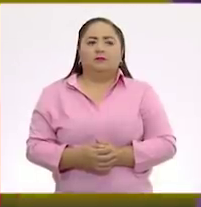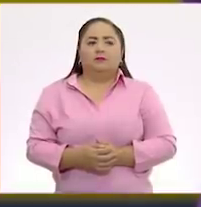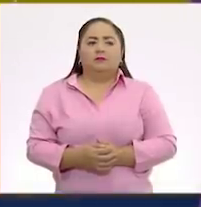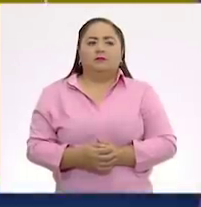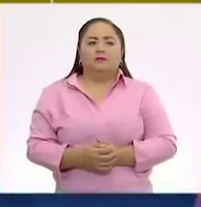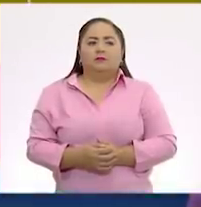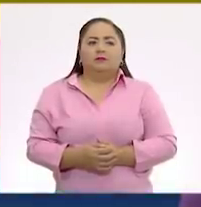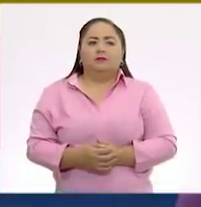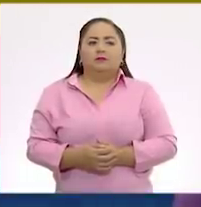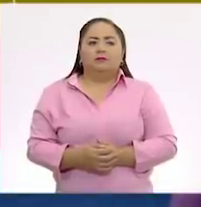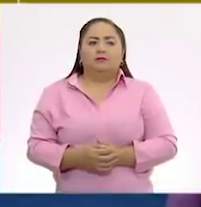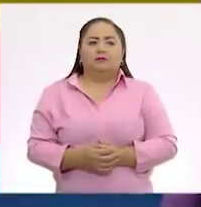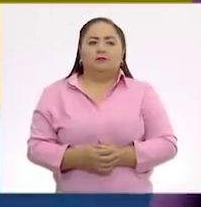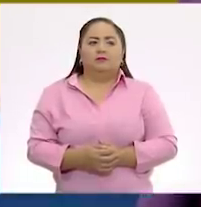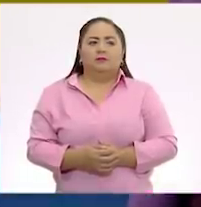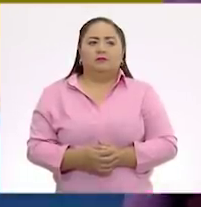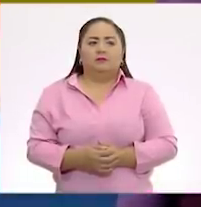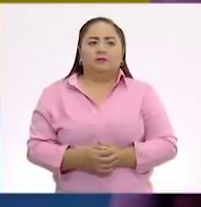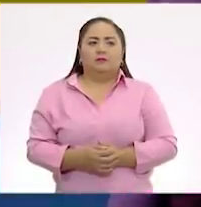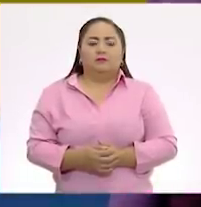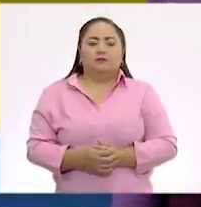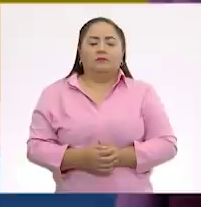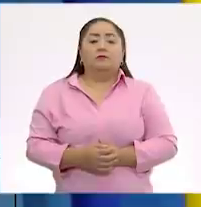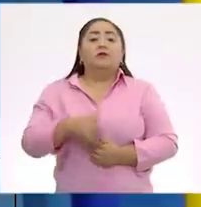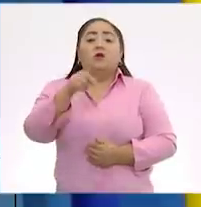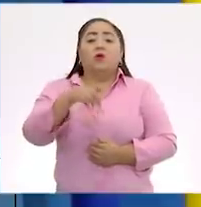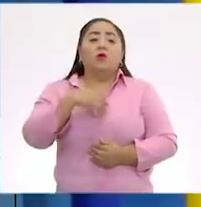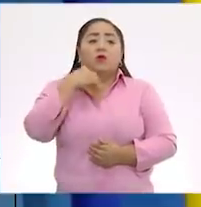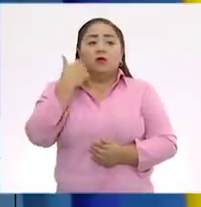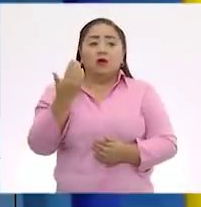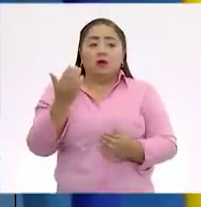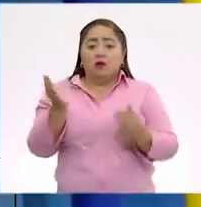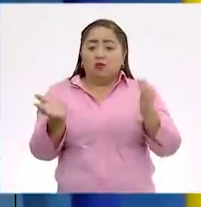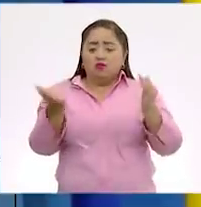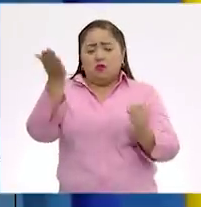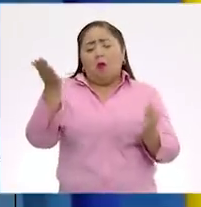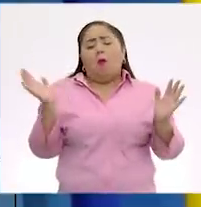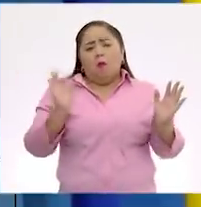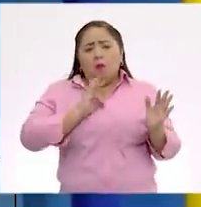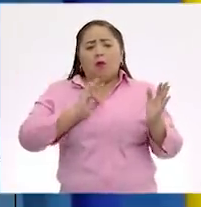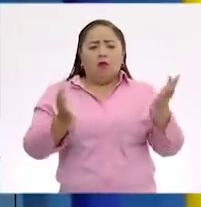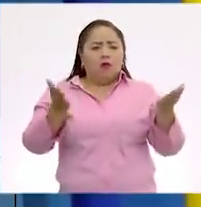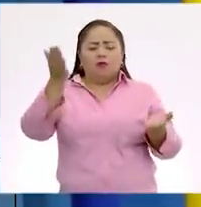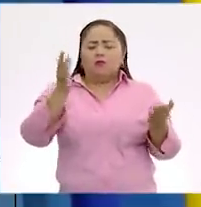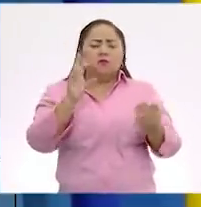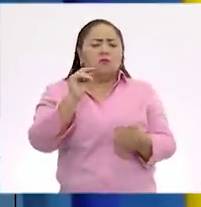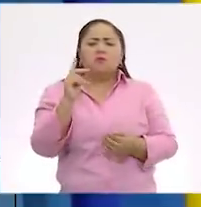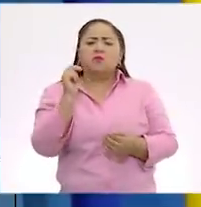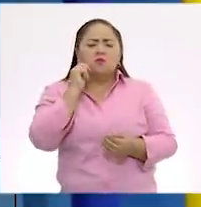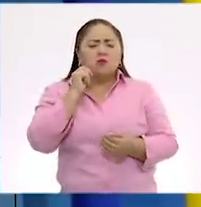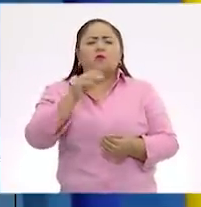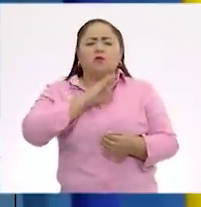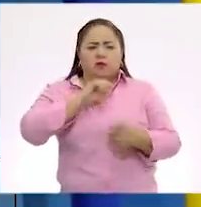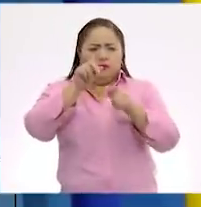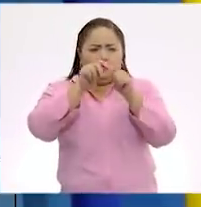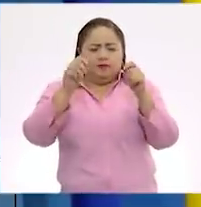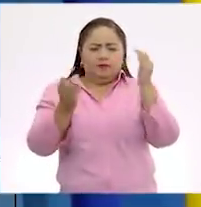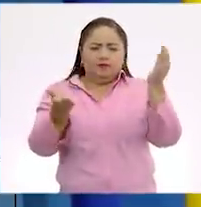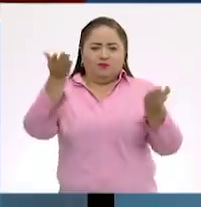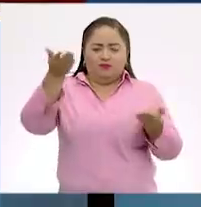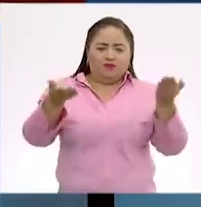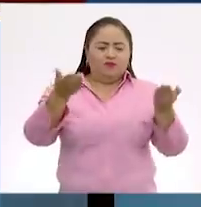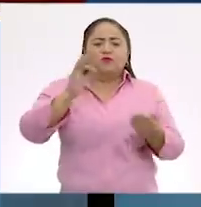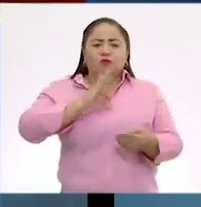queda equilibrado. O si yo quiero que esta quede muy cortita, no importa, la puedo amarrar